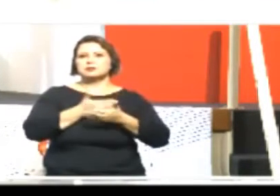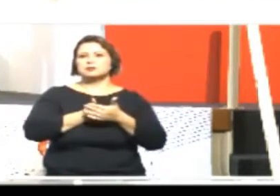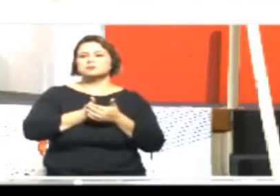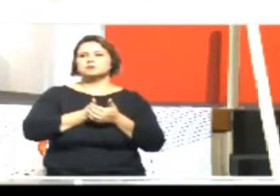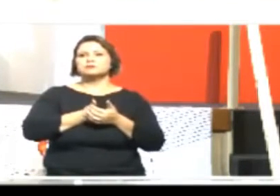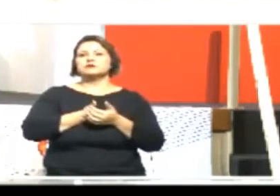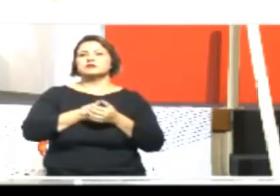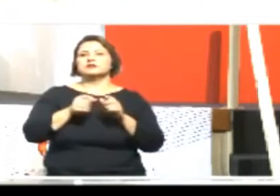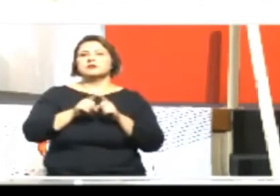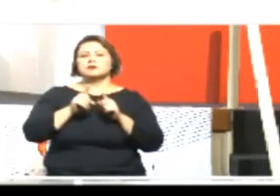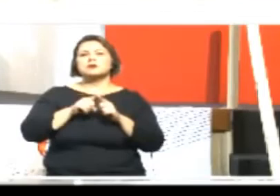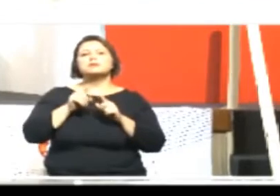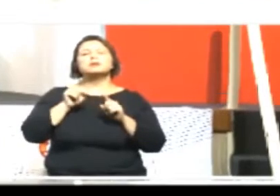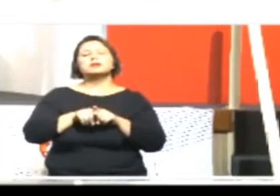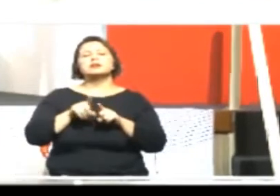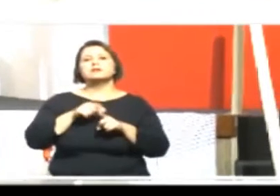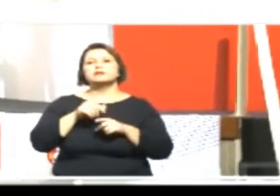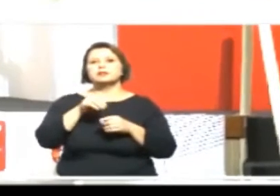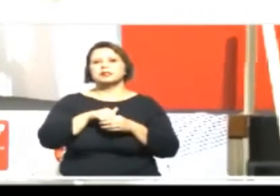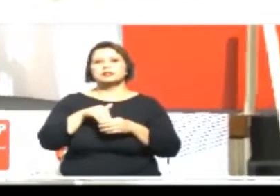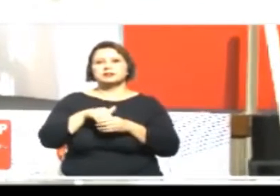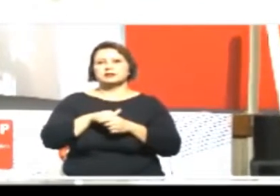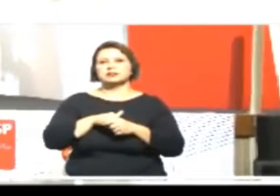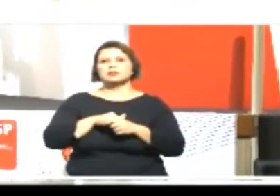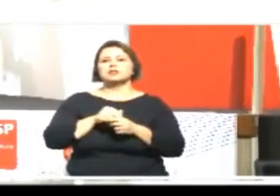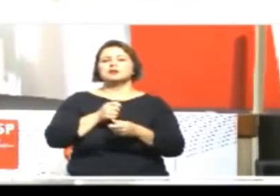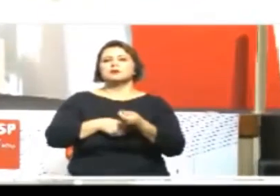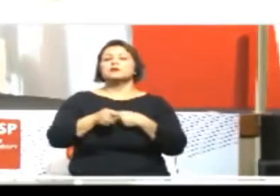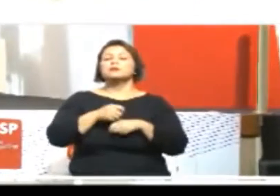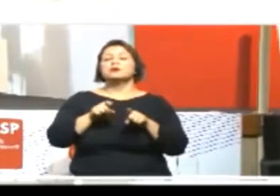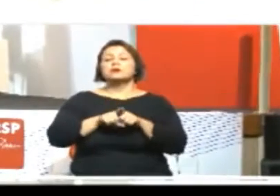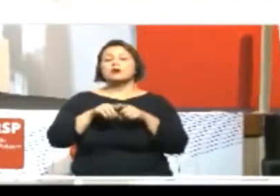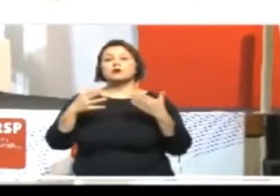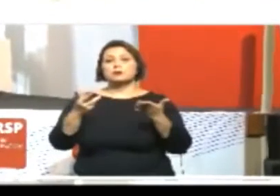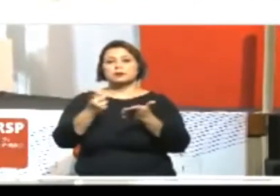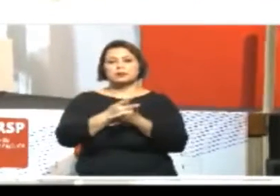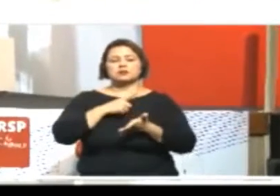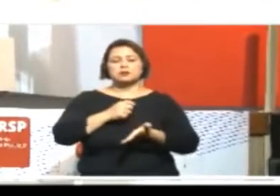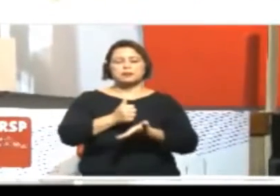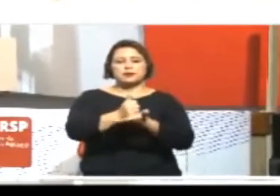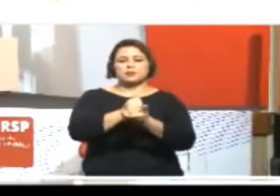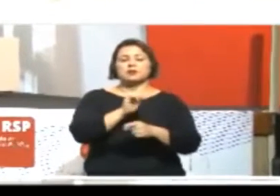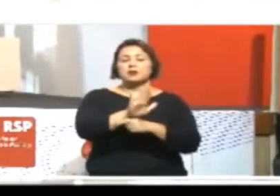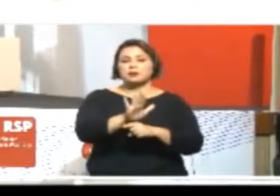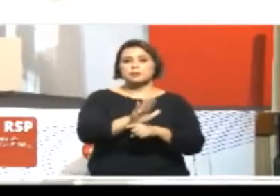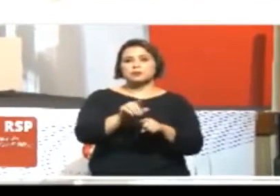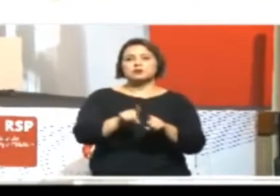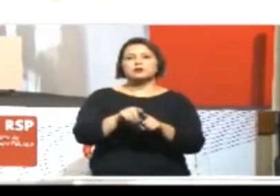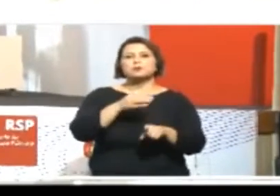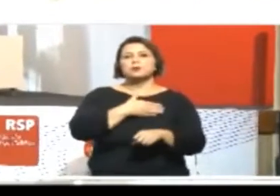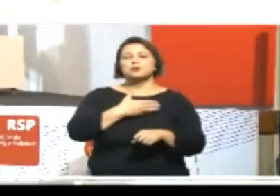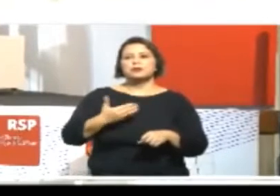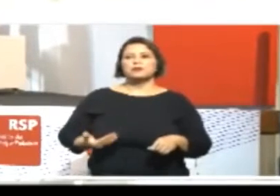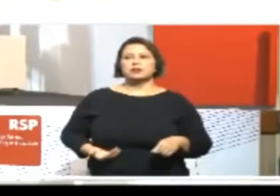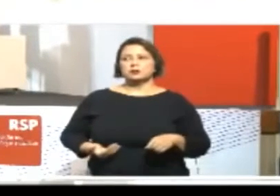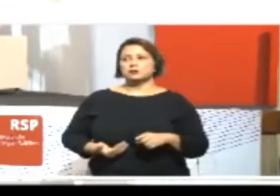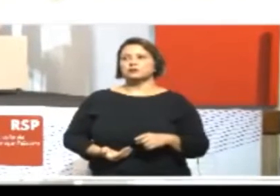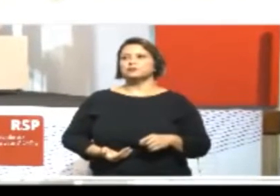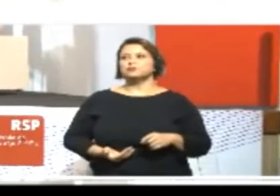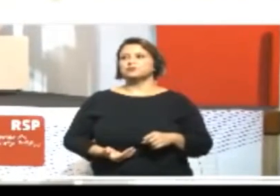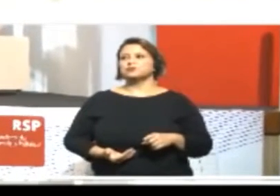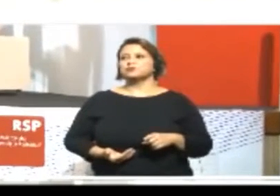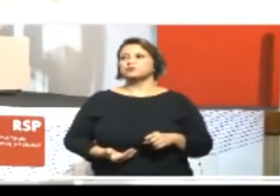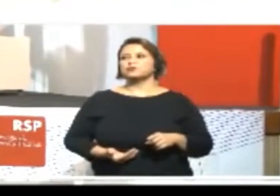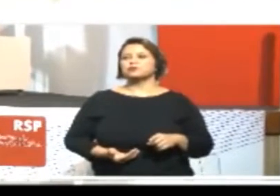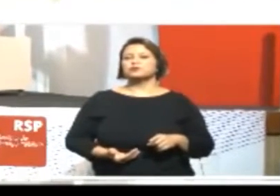convenio. Lo mismo cuando hay colaboración con el gobierno central en términos de que mándenme a alguien del gobierno central y que nos enseñe